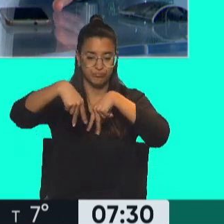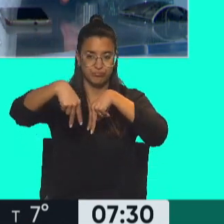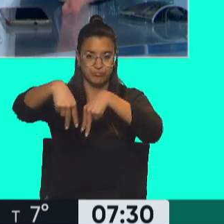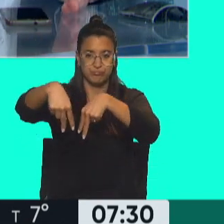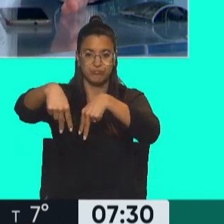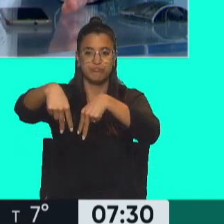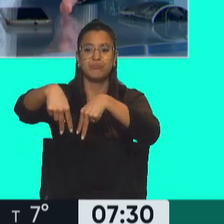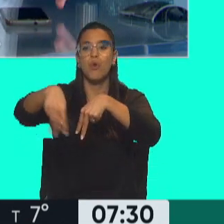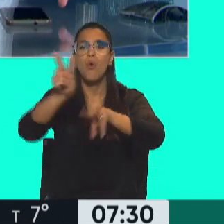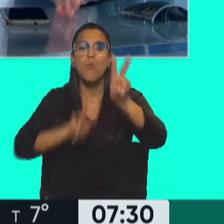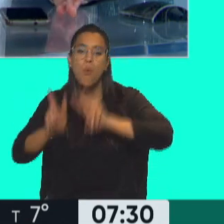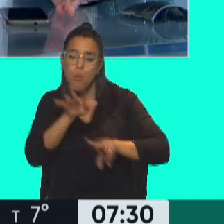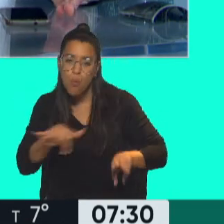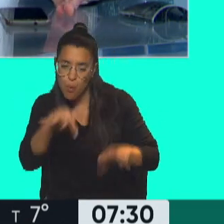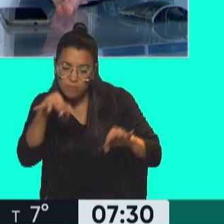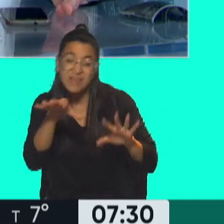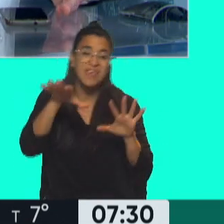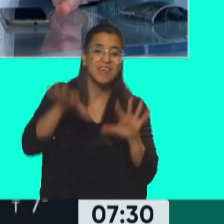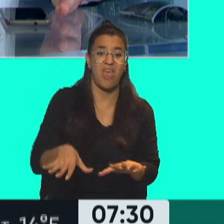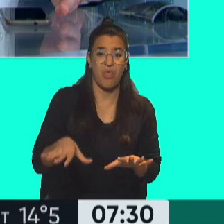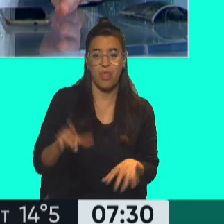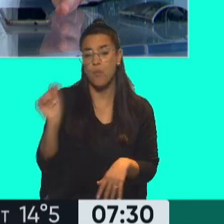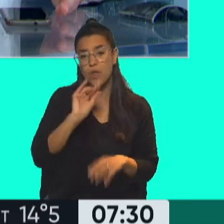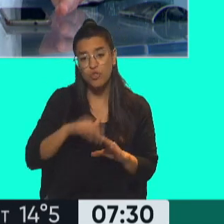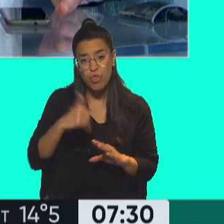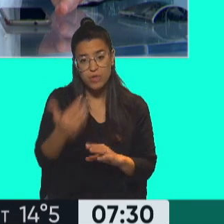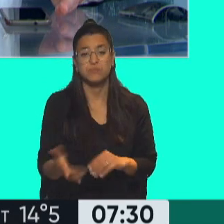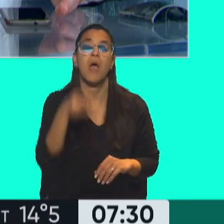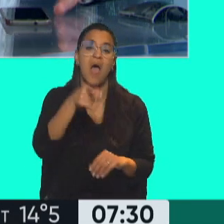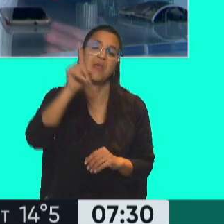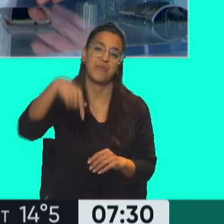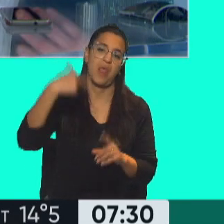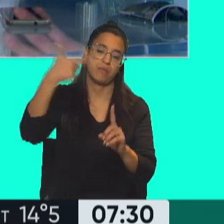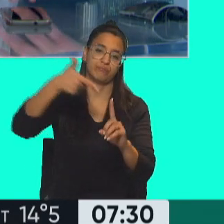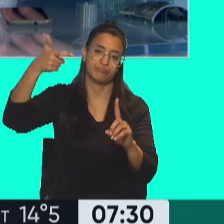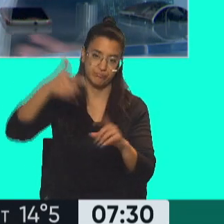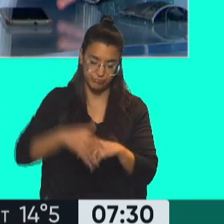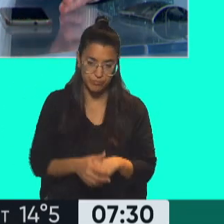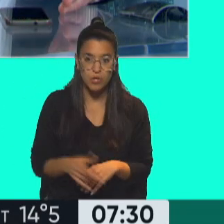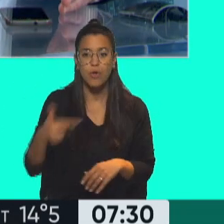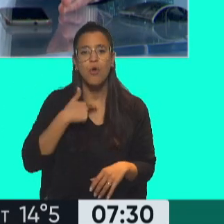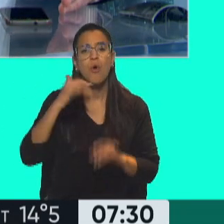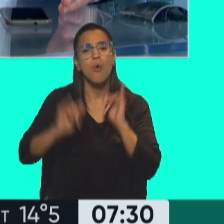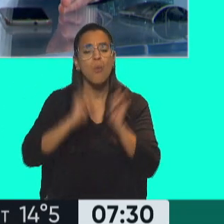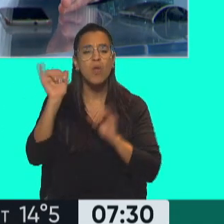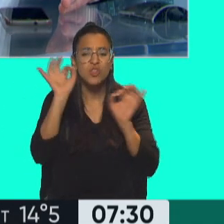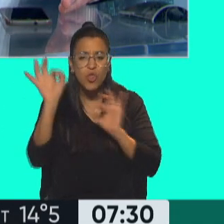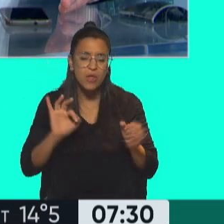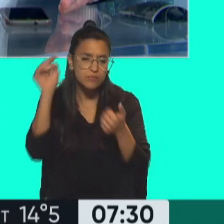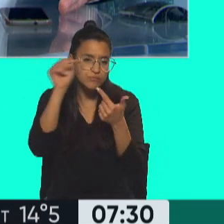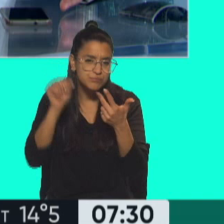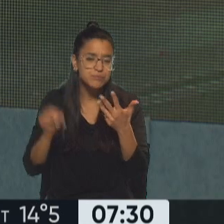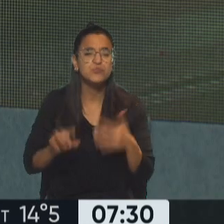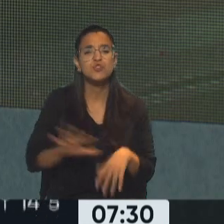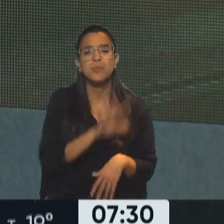detrás, buscan el lugar, se instalan en ese lugar y un rato más tarde ahí ocurre el episodio. Cuento todos estos detalles. Hay serias sospechas